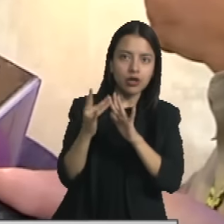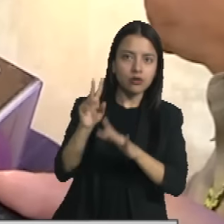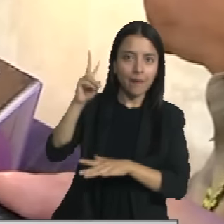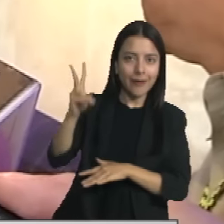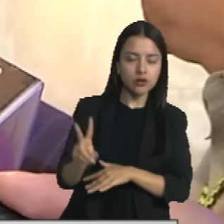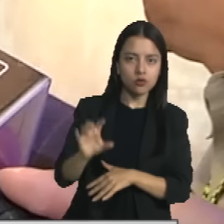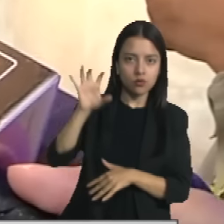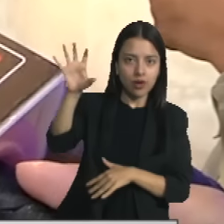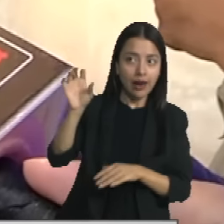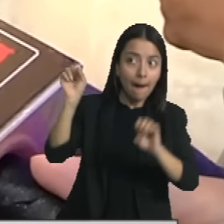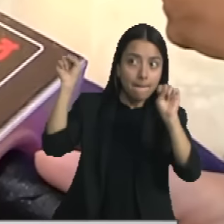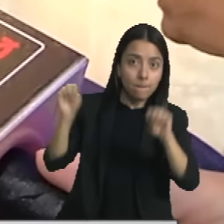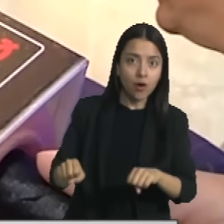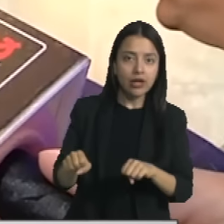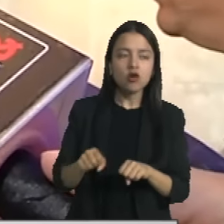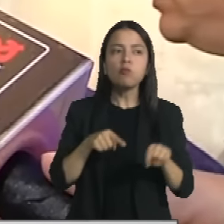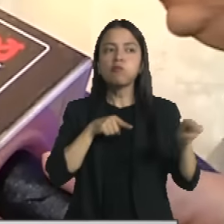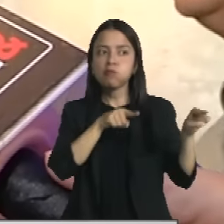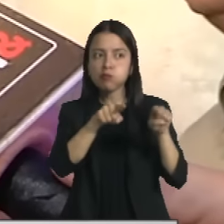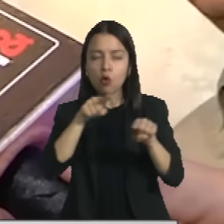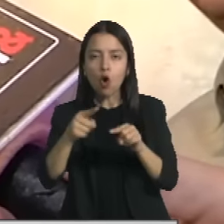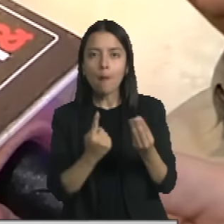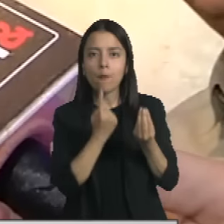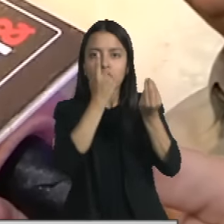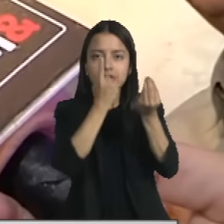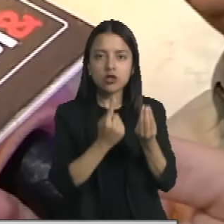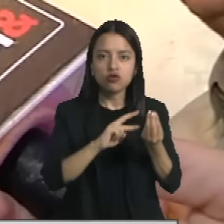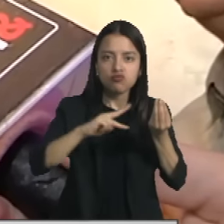pero también con las distintas oposiciones.